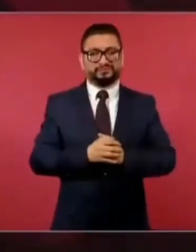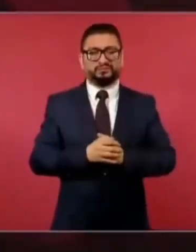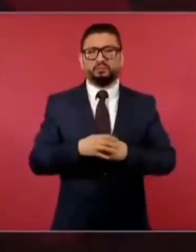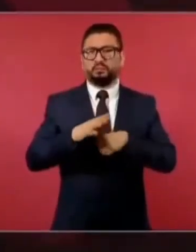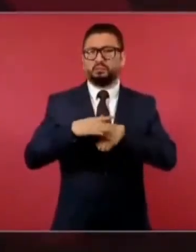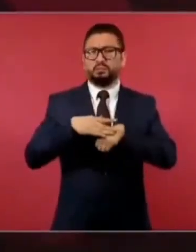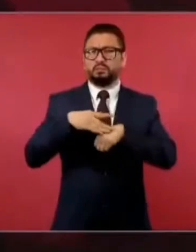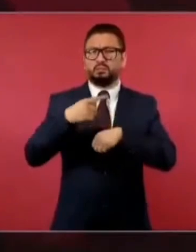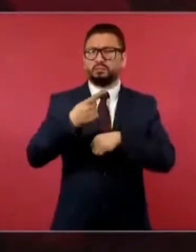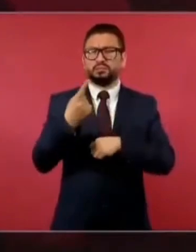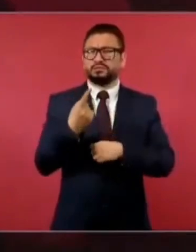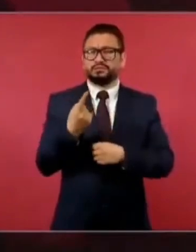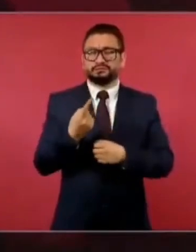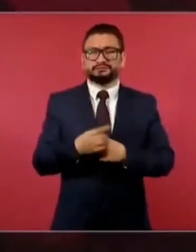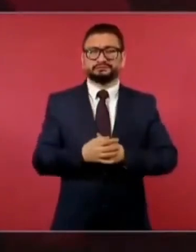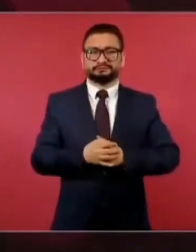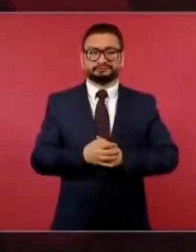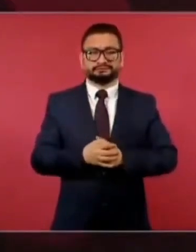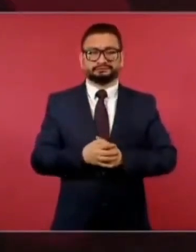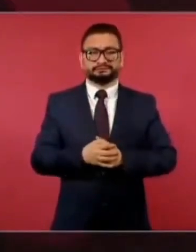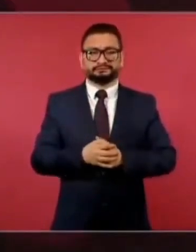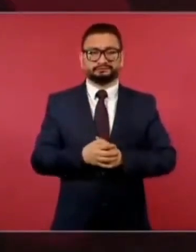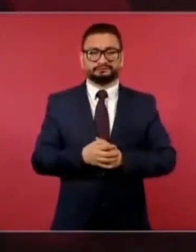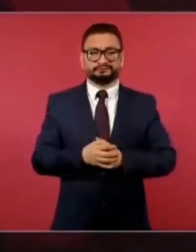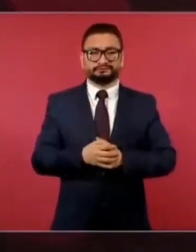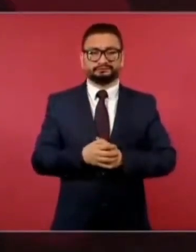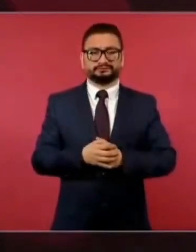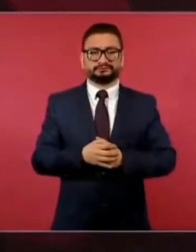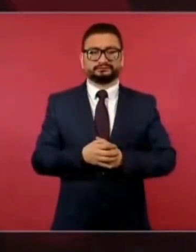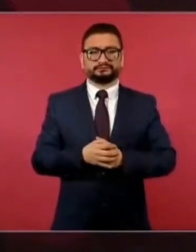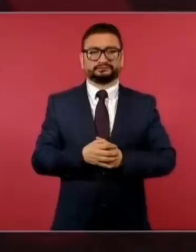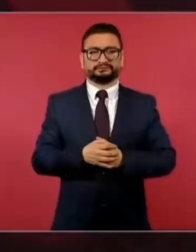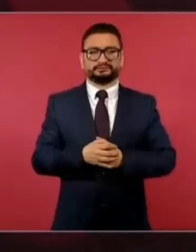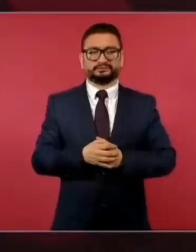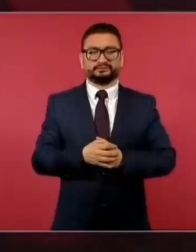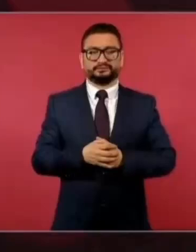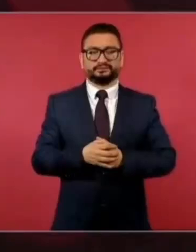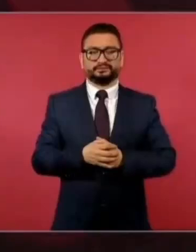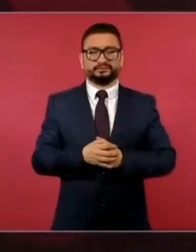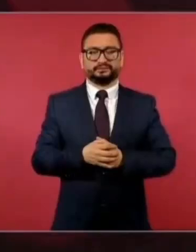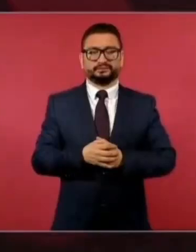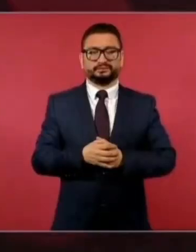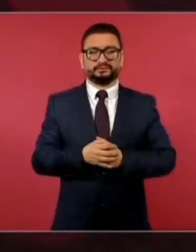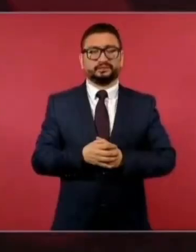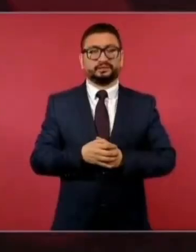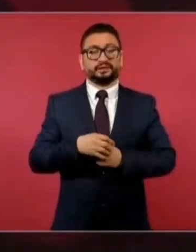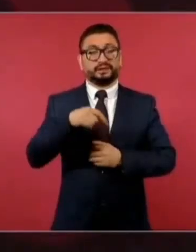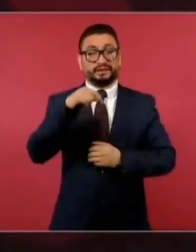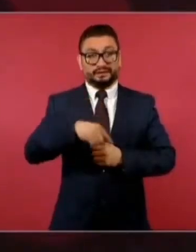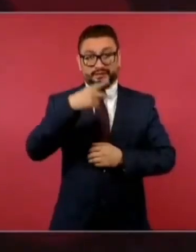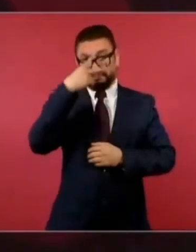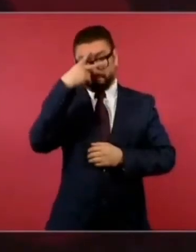porque tiene México un tesoro